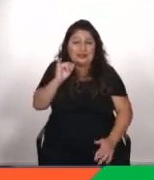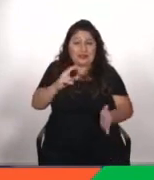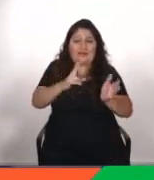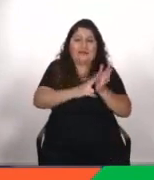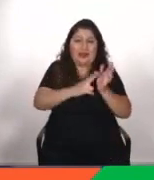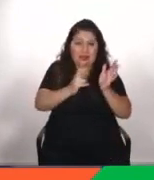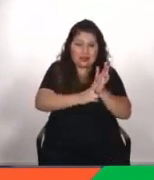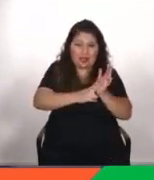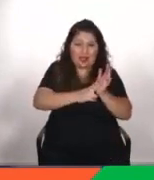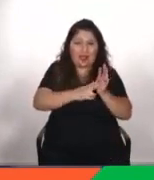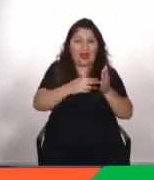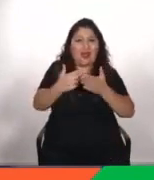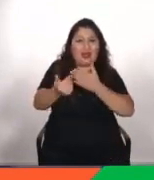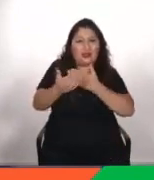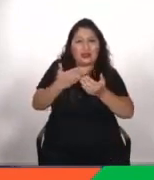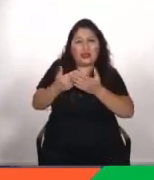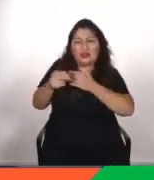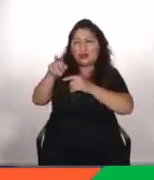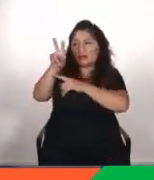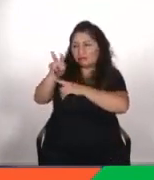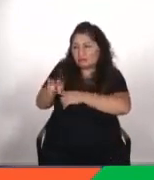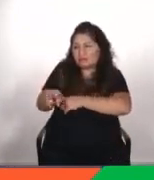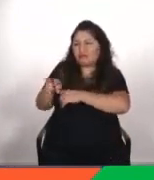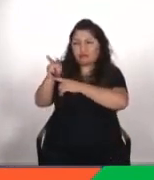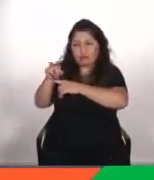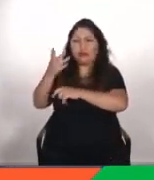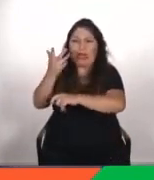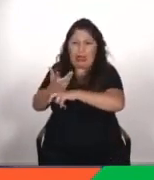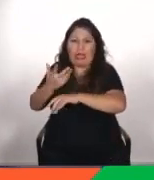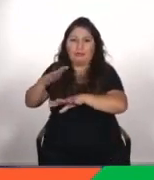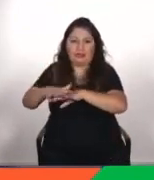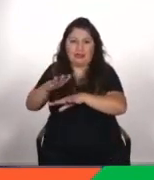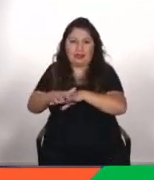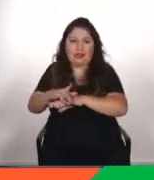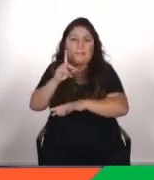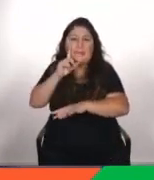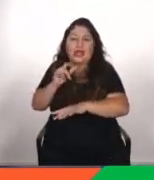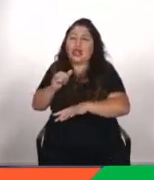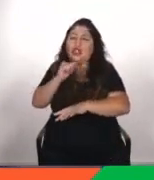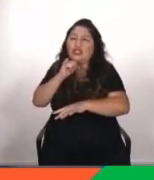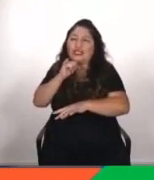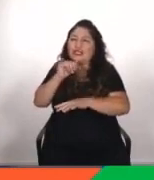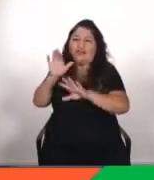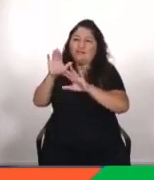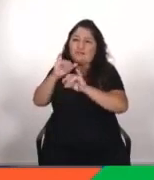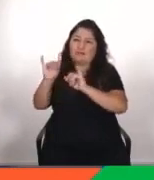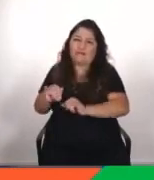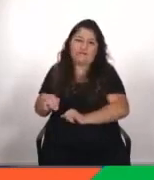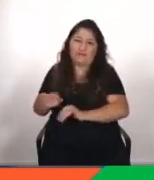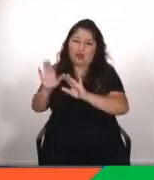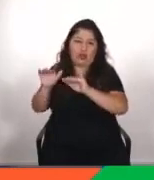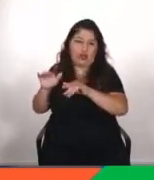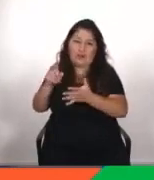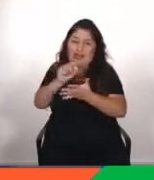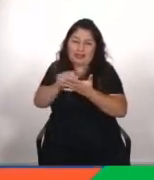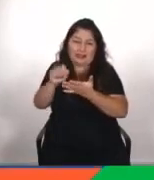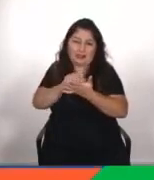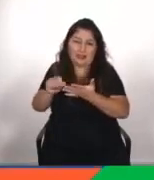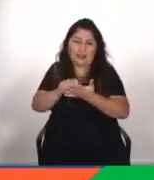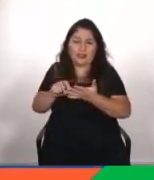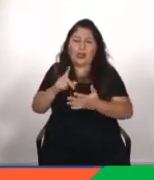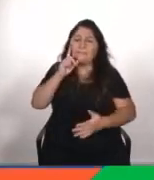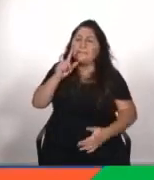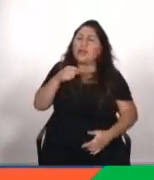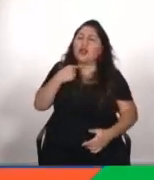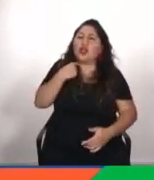la naturaleza la leemos desde un punto de vista matemático, pero no sé si está escrita en ese punto de vista. Oye, ¿y qué hace un matemático? ¿Cómo es un